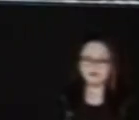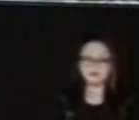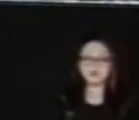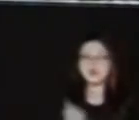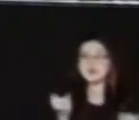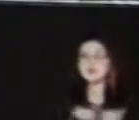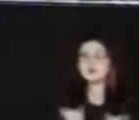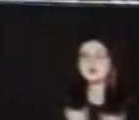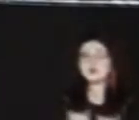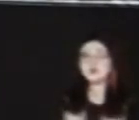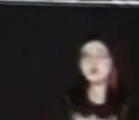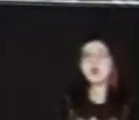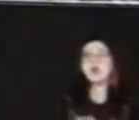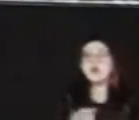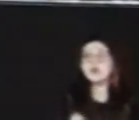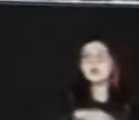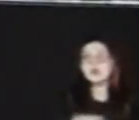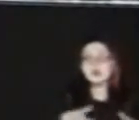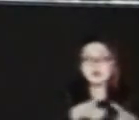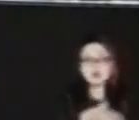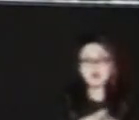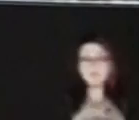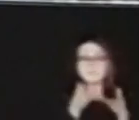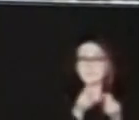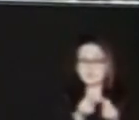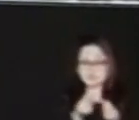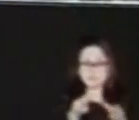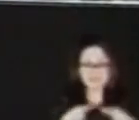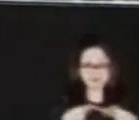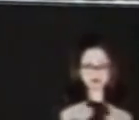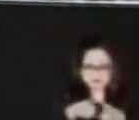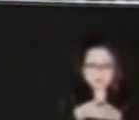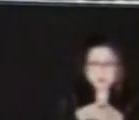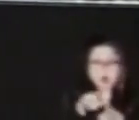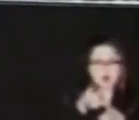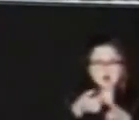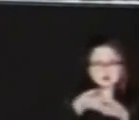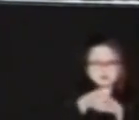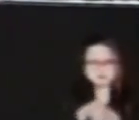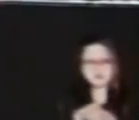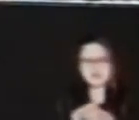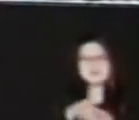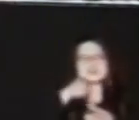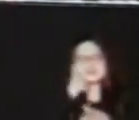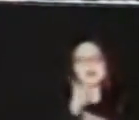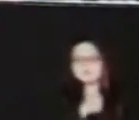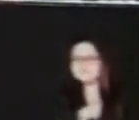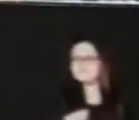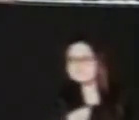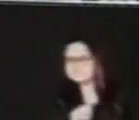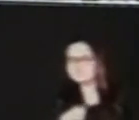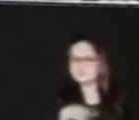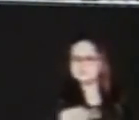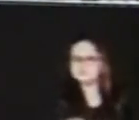y de la pequeña minoría que ha lucrado con el